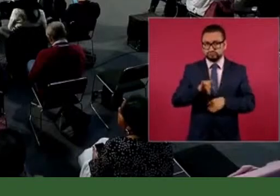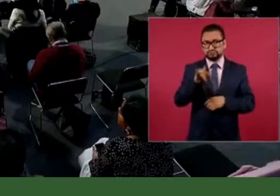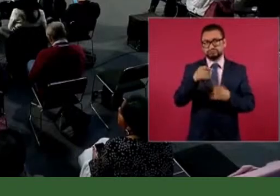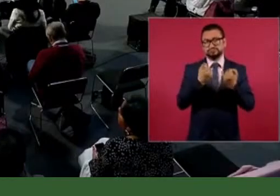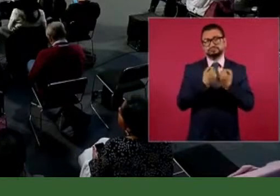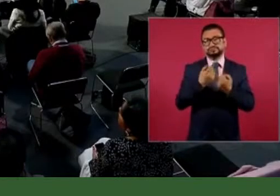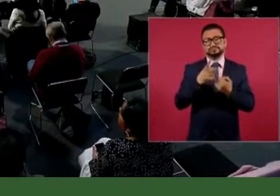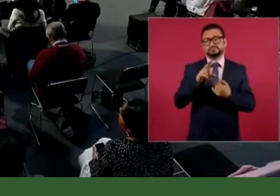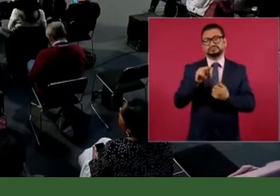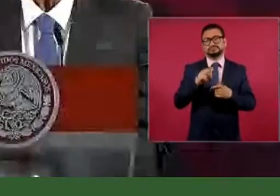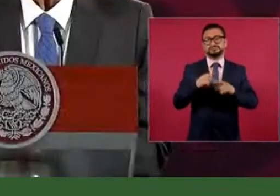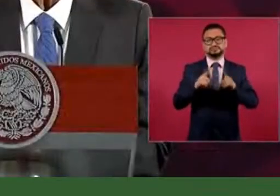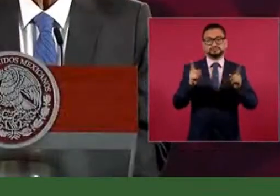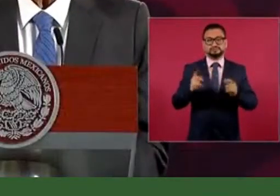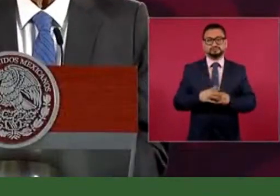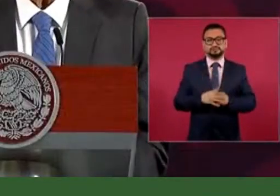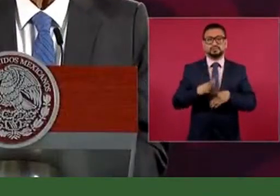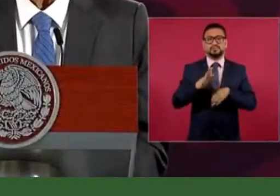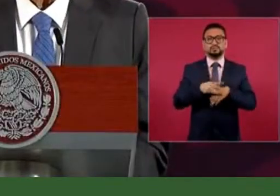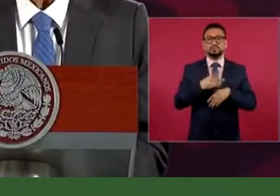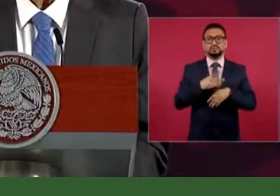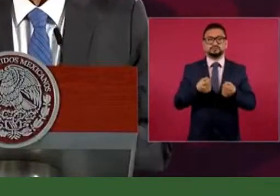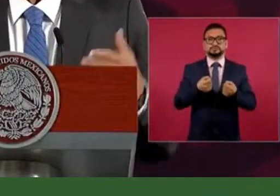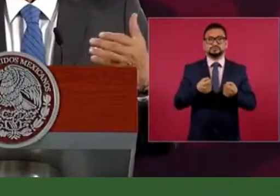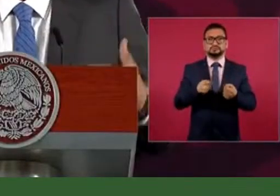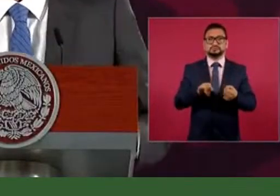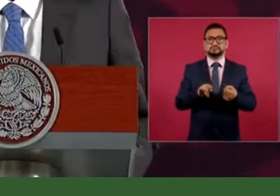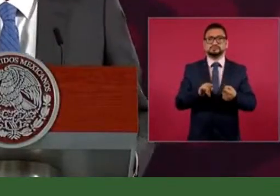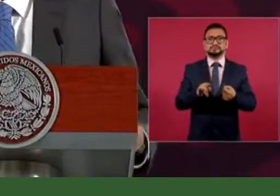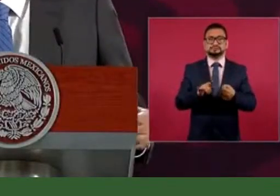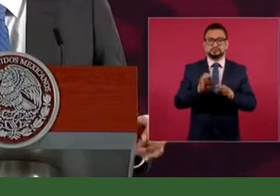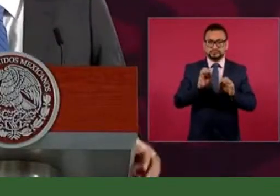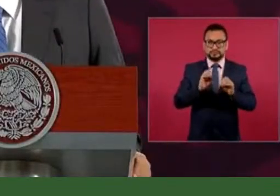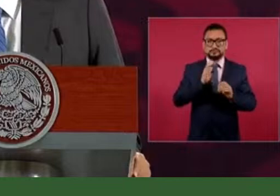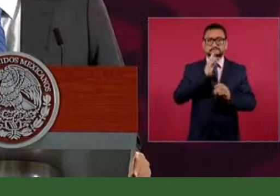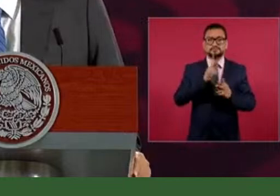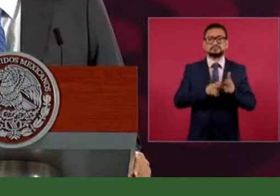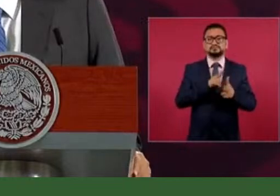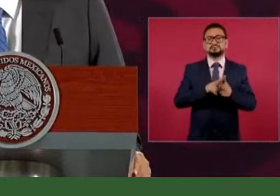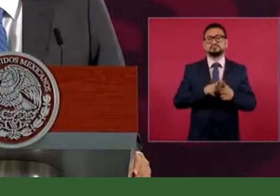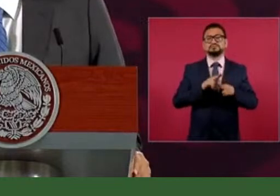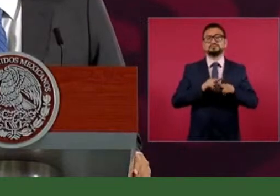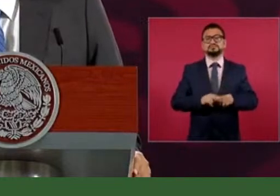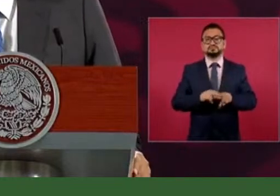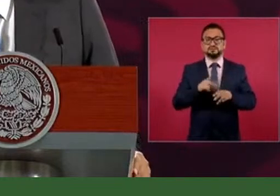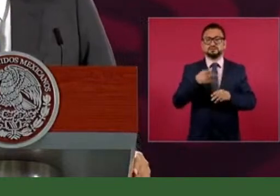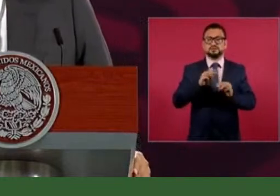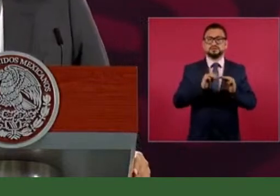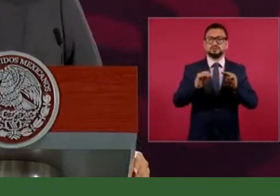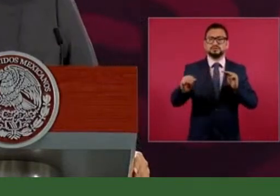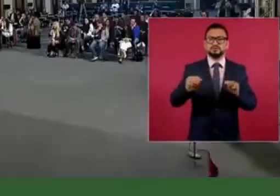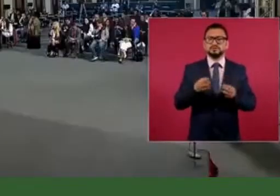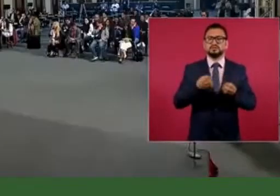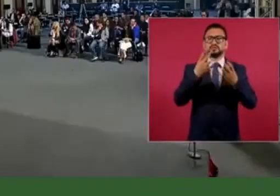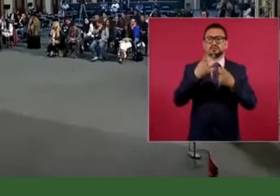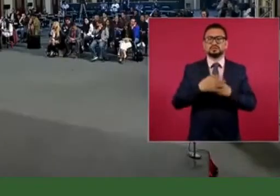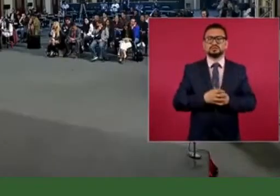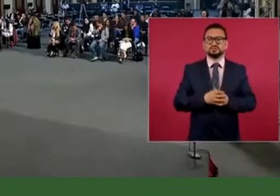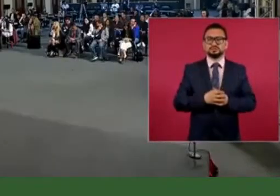por la tensión que ir en el tren. ¿Cuántos kilómetros por hora va, presidente, el tren?